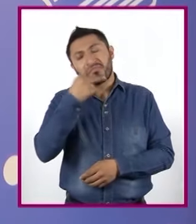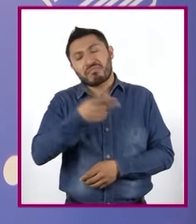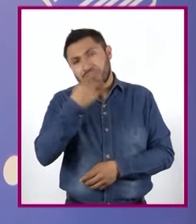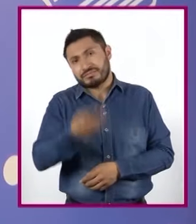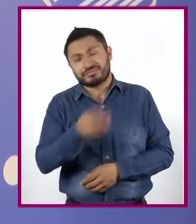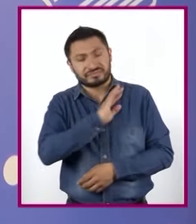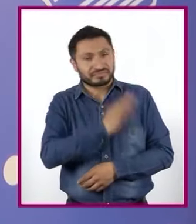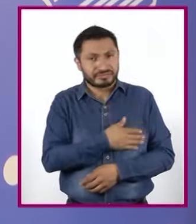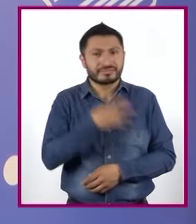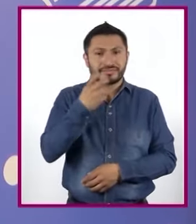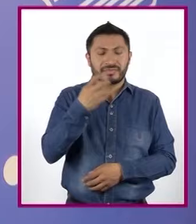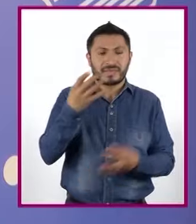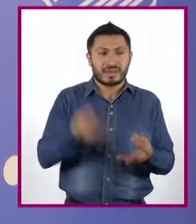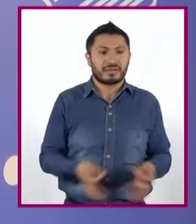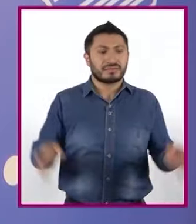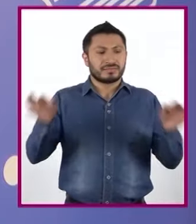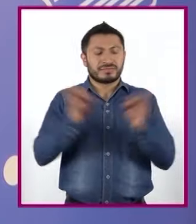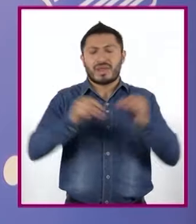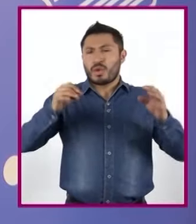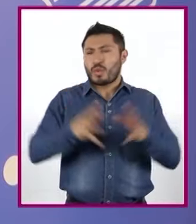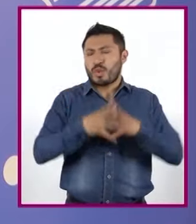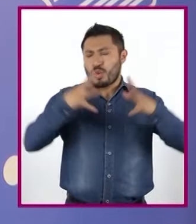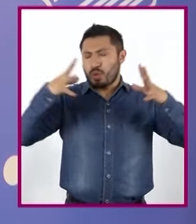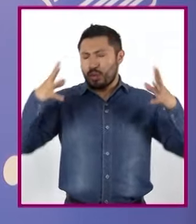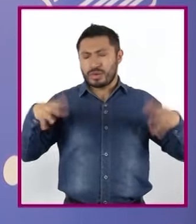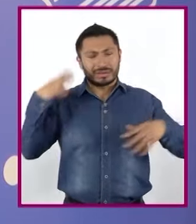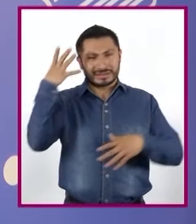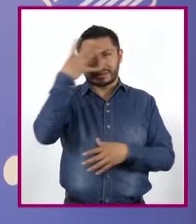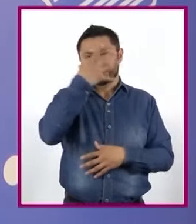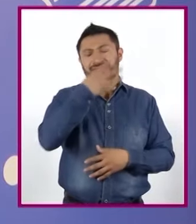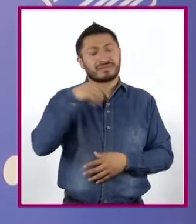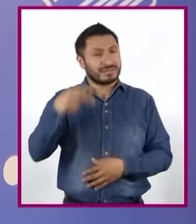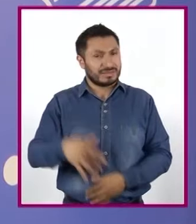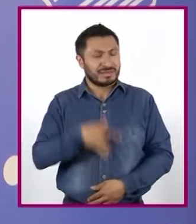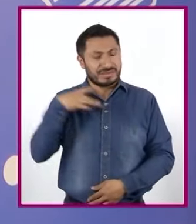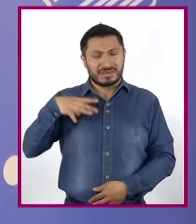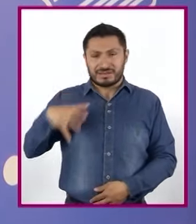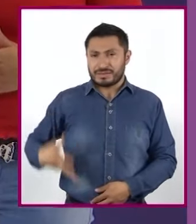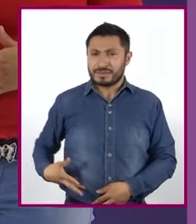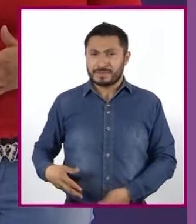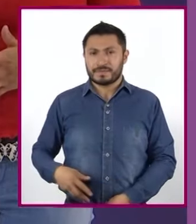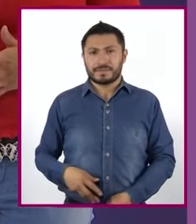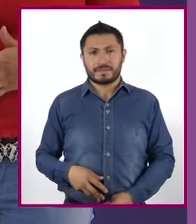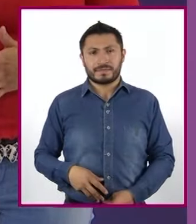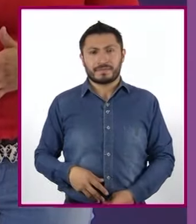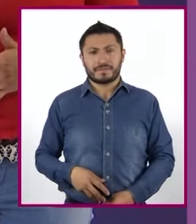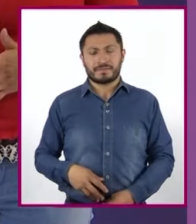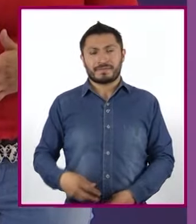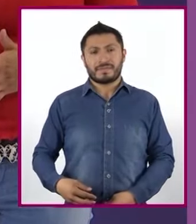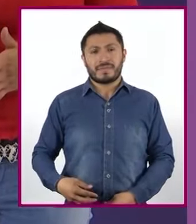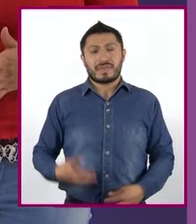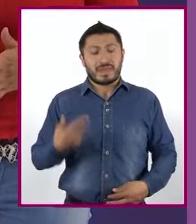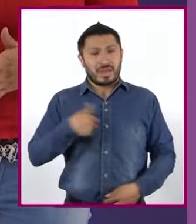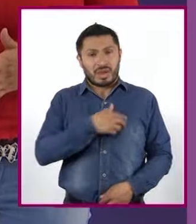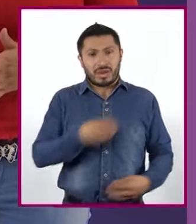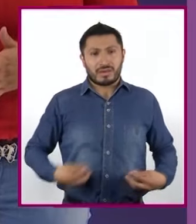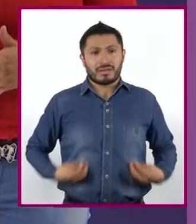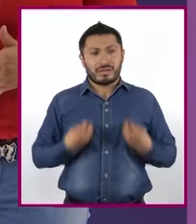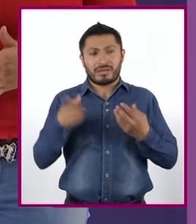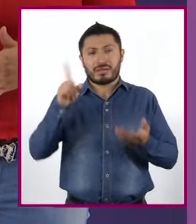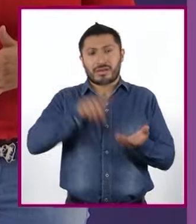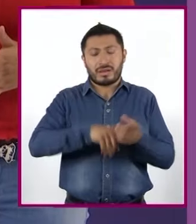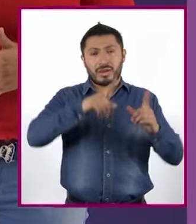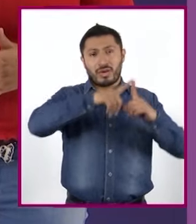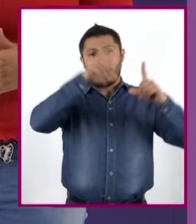una lengua rica y llena de matices de la que nos hemos de sentir orgullosos. Vivimos en un gran país y